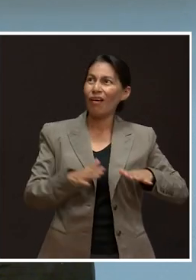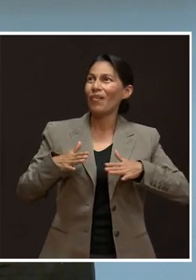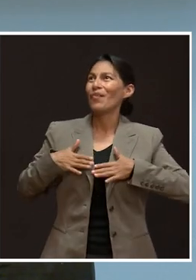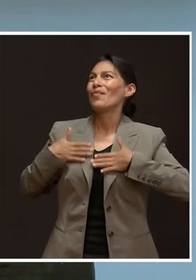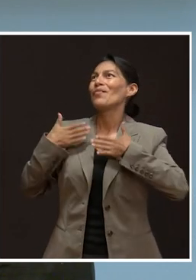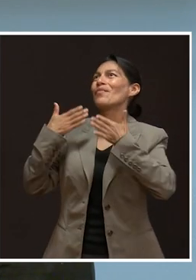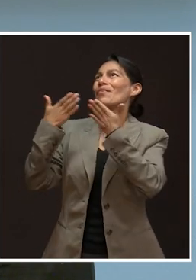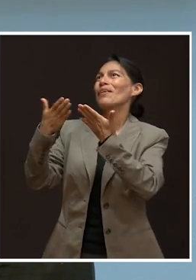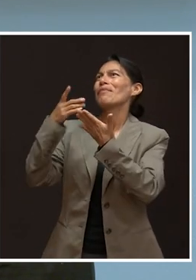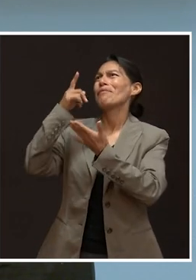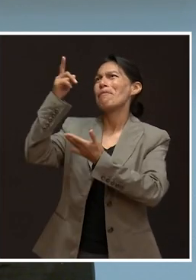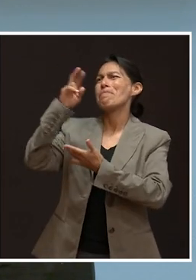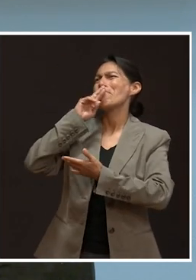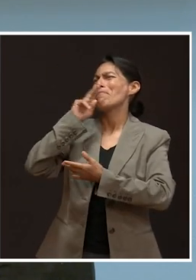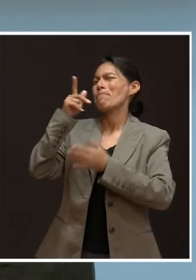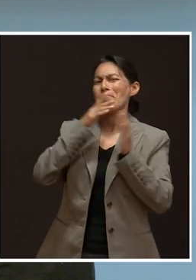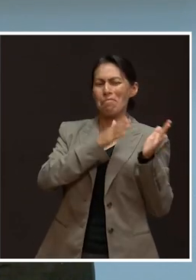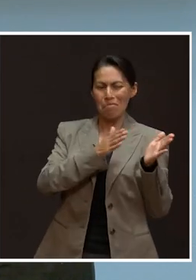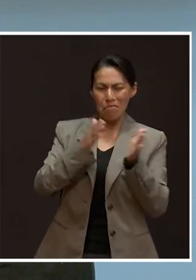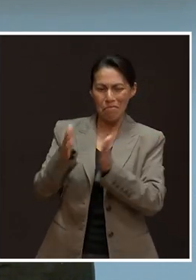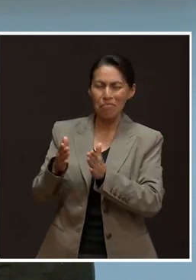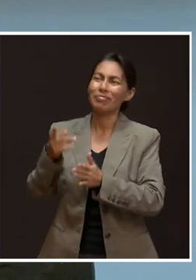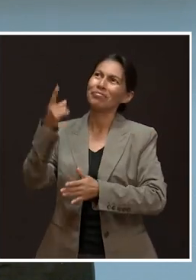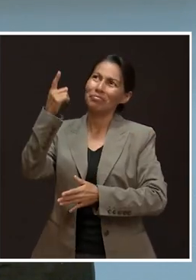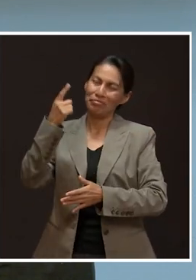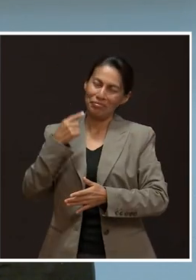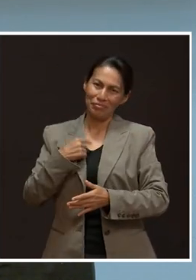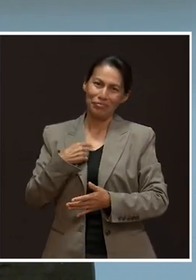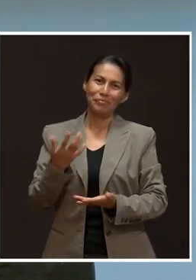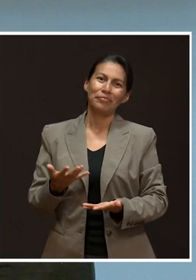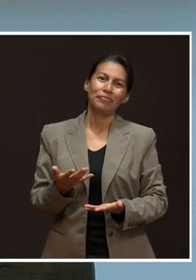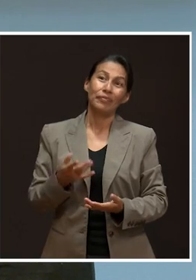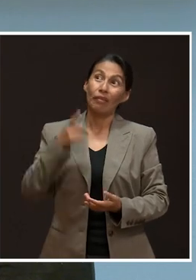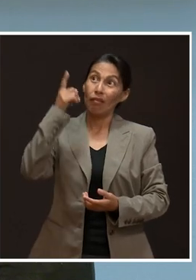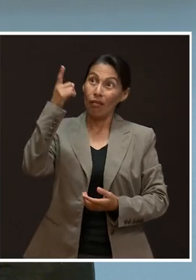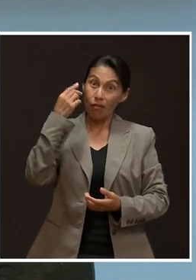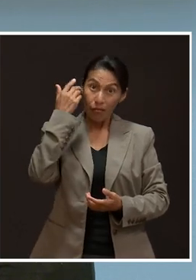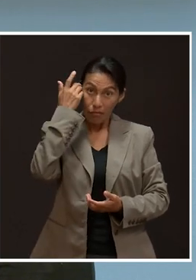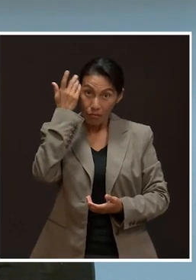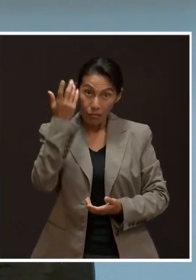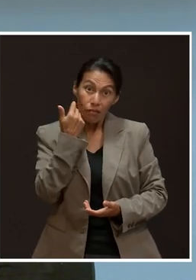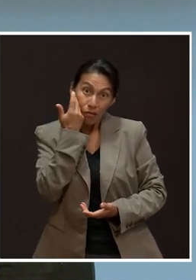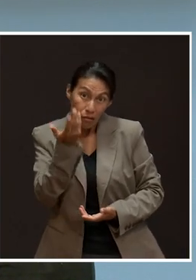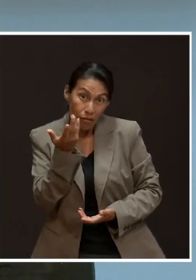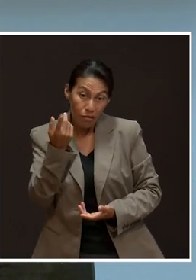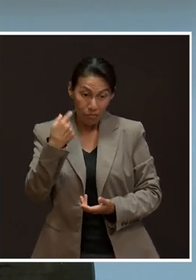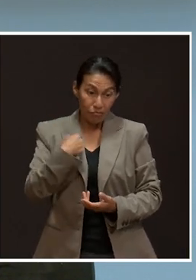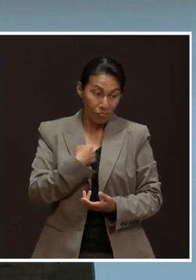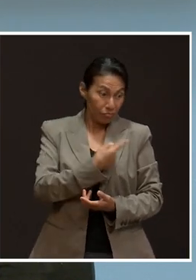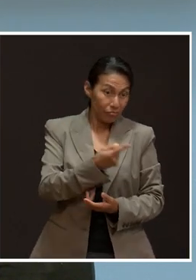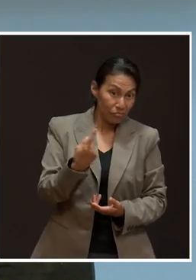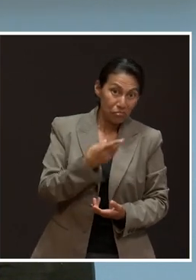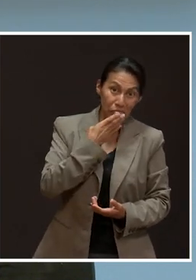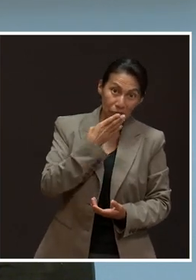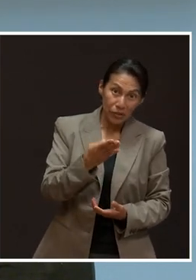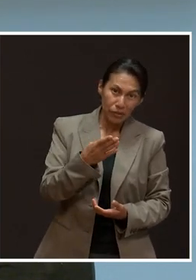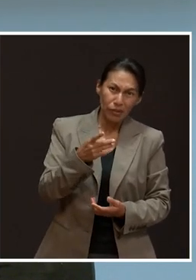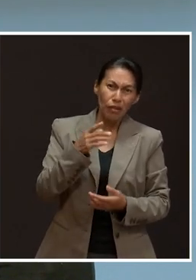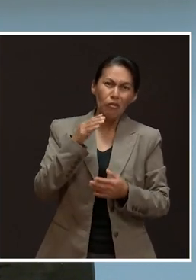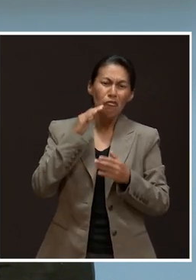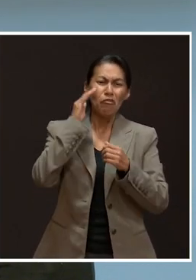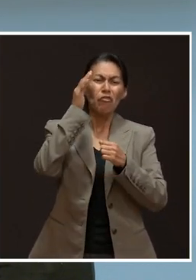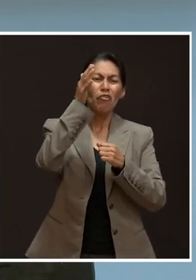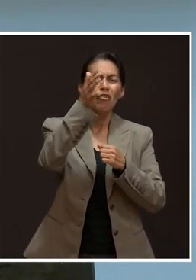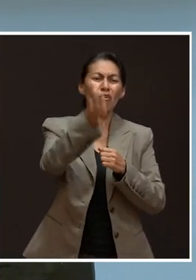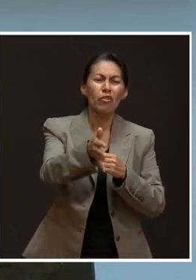para nuestro bien qué es lo mejor. Siempre pensando en el bienestar, Él que conoce el